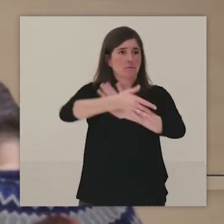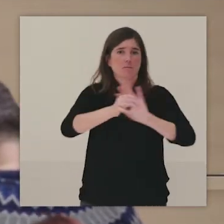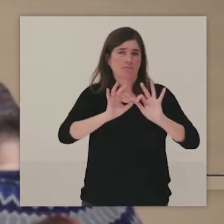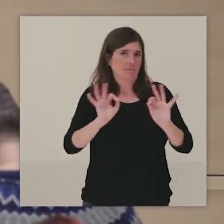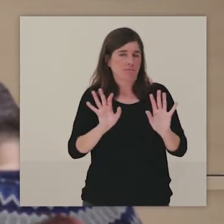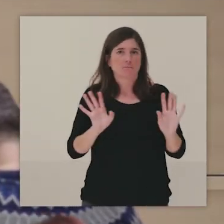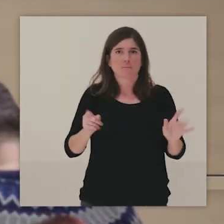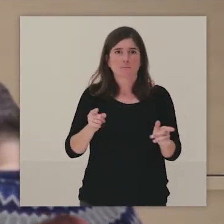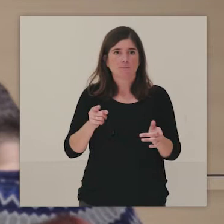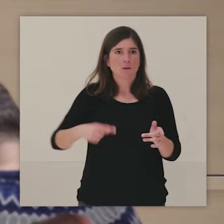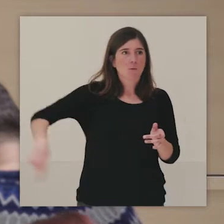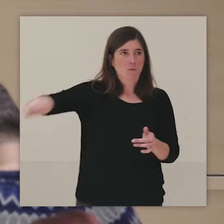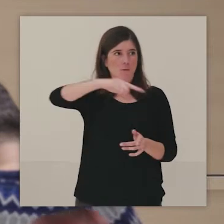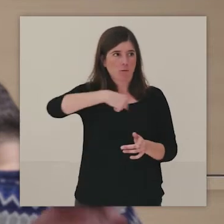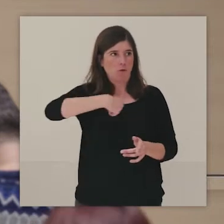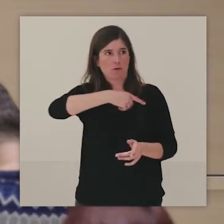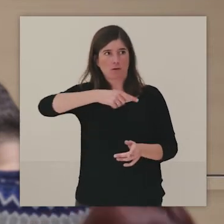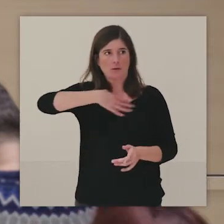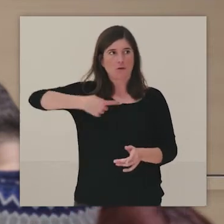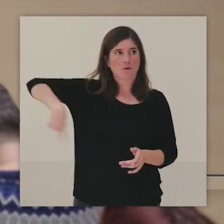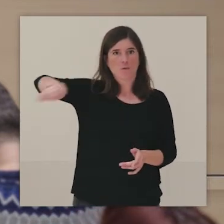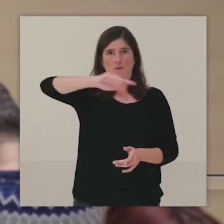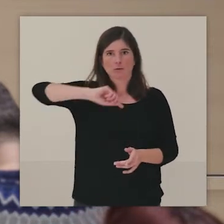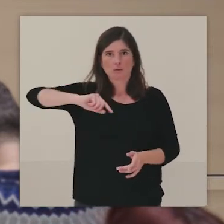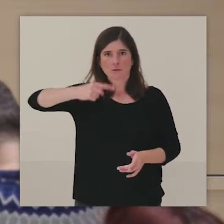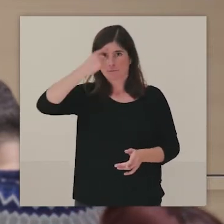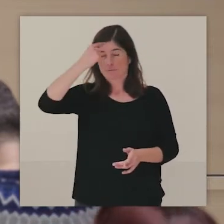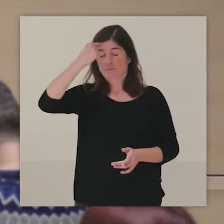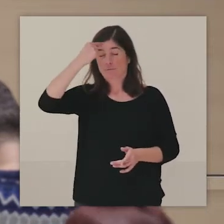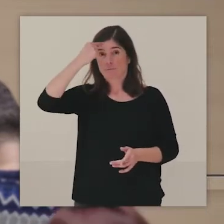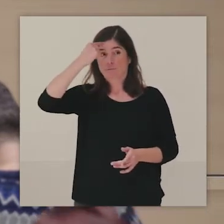el impacto que quiero que memoricen es que no se trata ni más